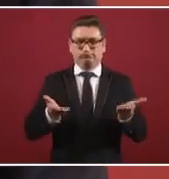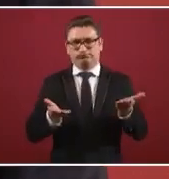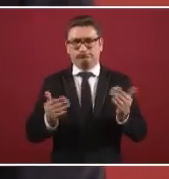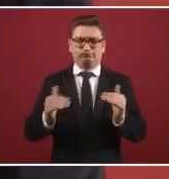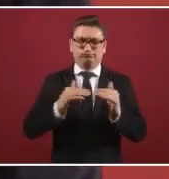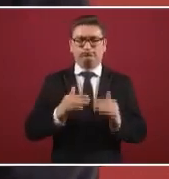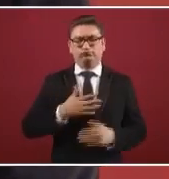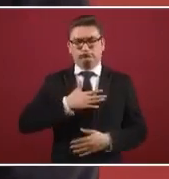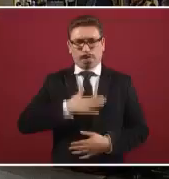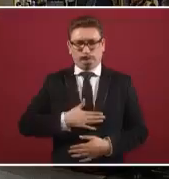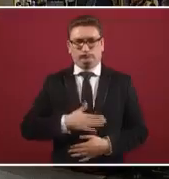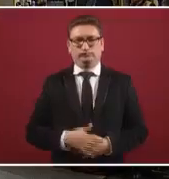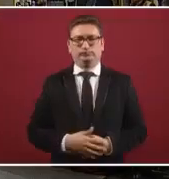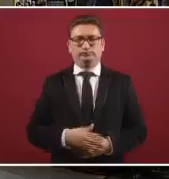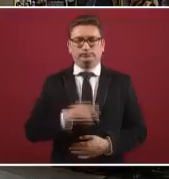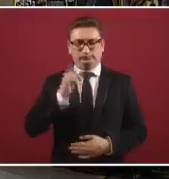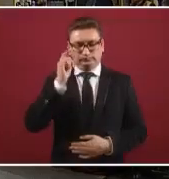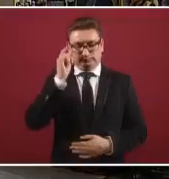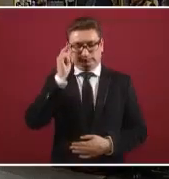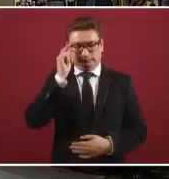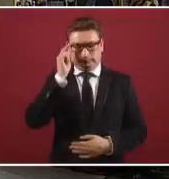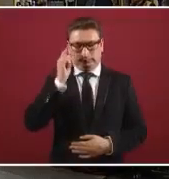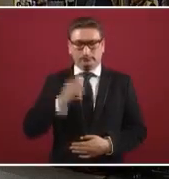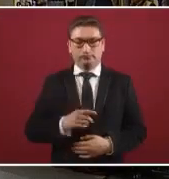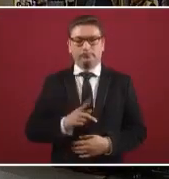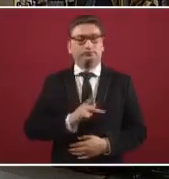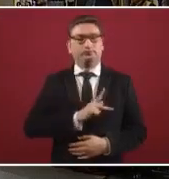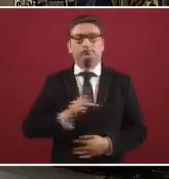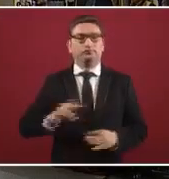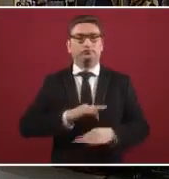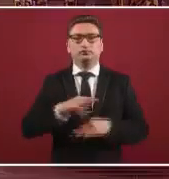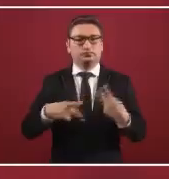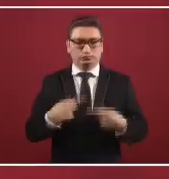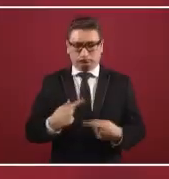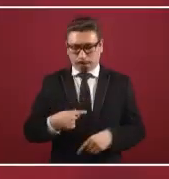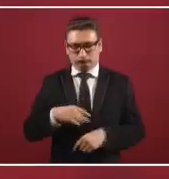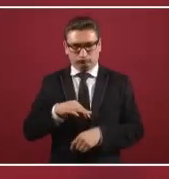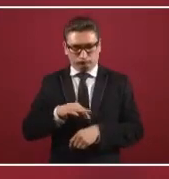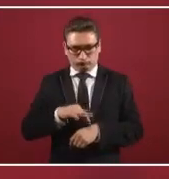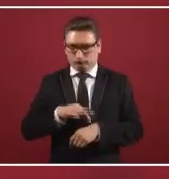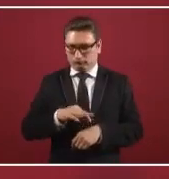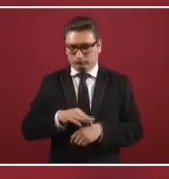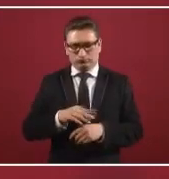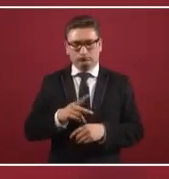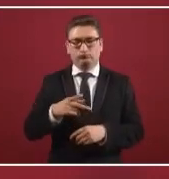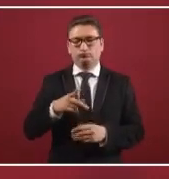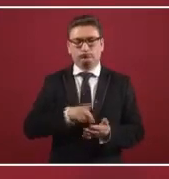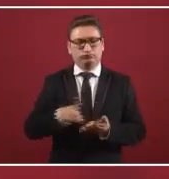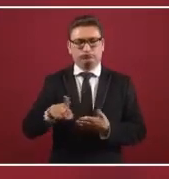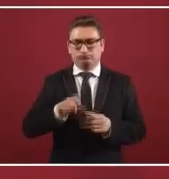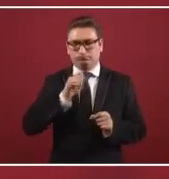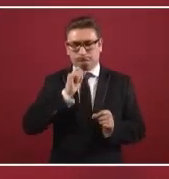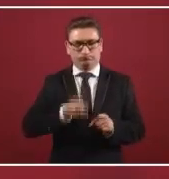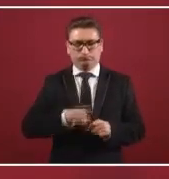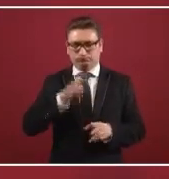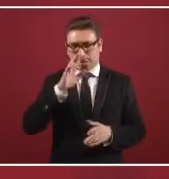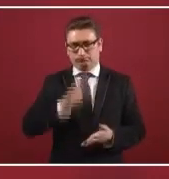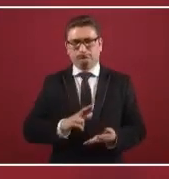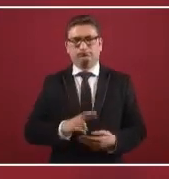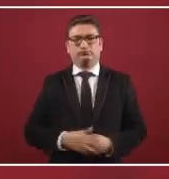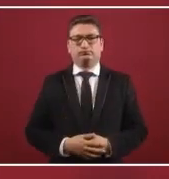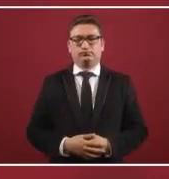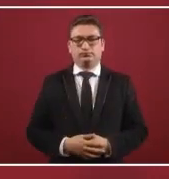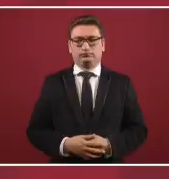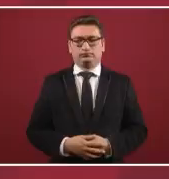justos y que todos tengamos los mismos derechos. Yo